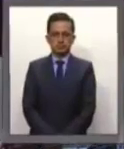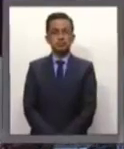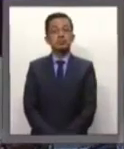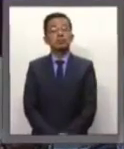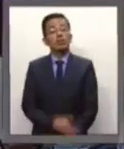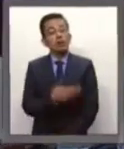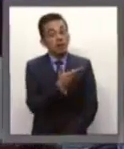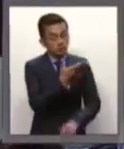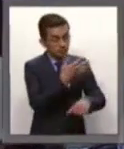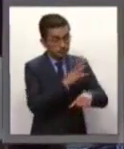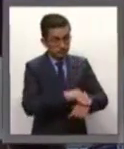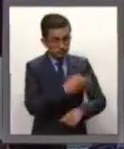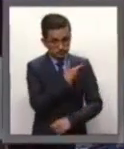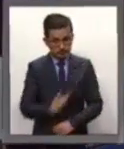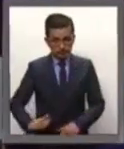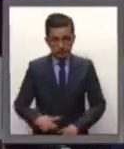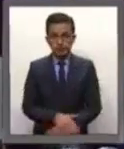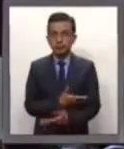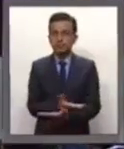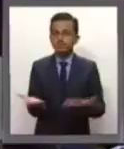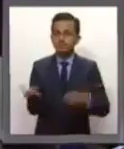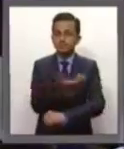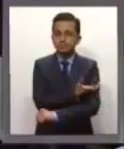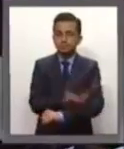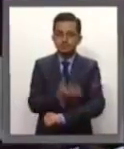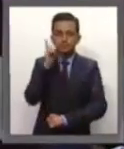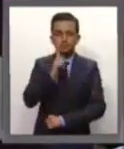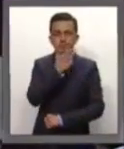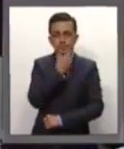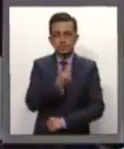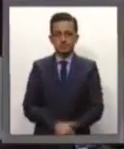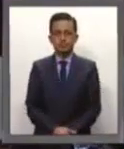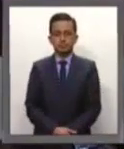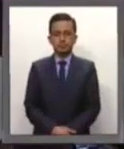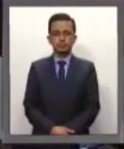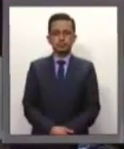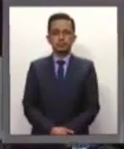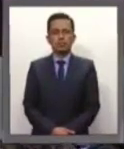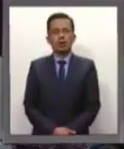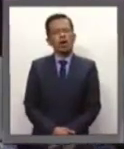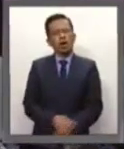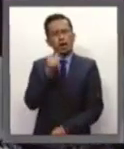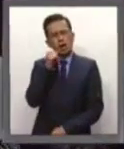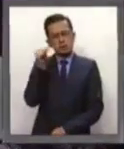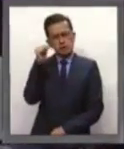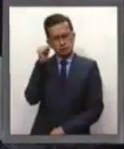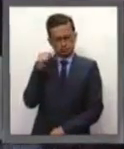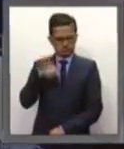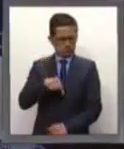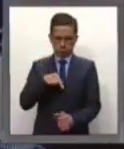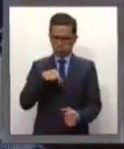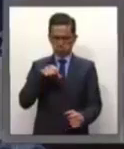Con su permiso, presidente, compañeros, compañeras, el día de ayer escuchamos en este